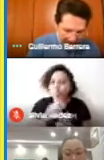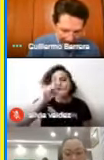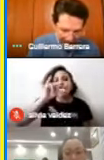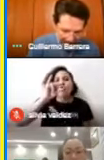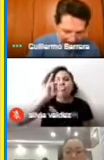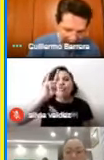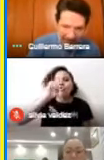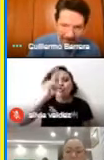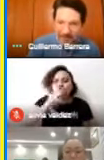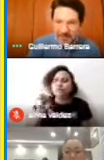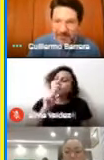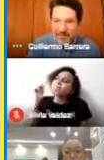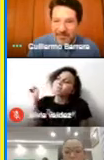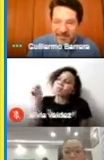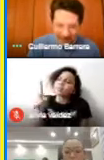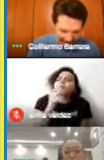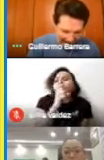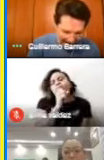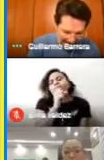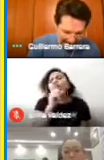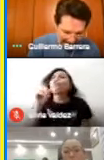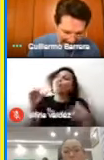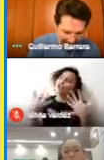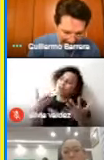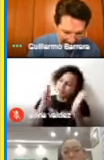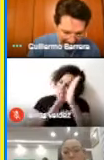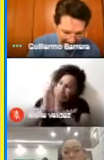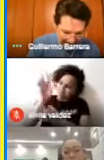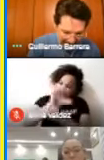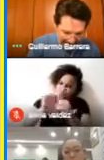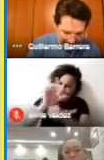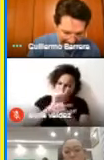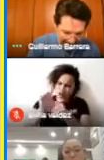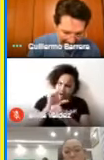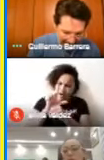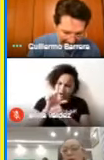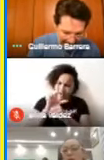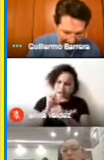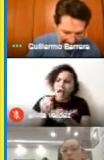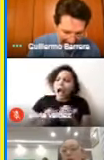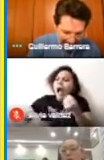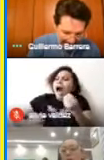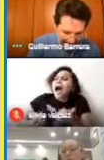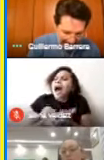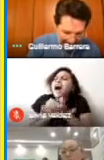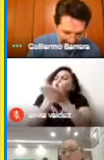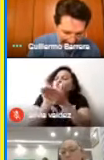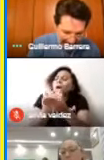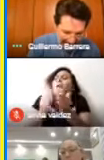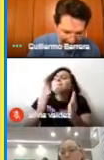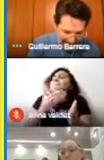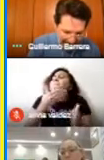Peñalosa pregunta, ¿cómo el desarrollo local contribuye a una nueva